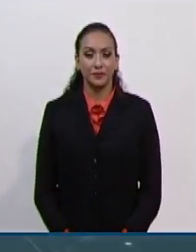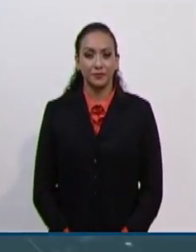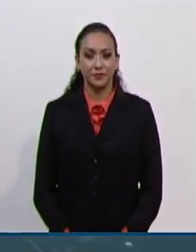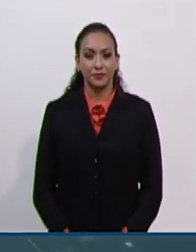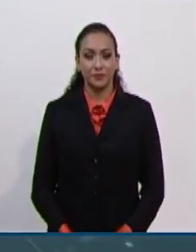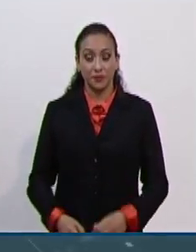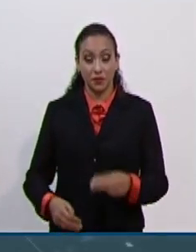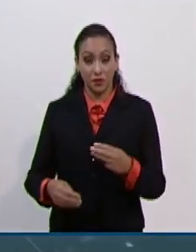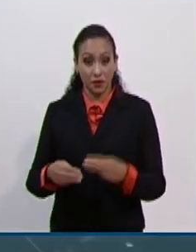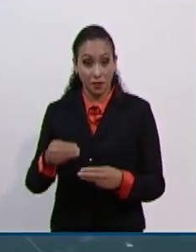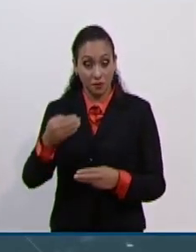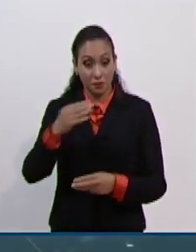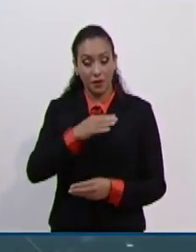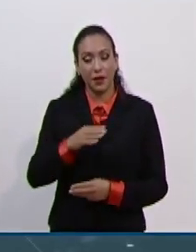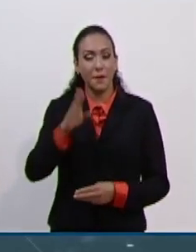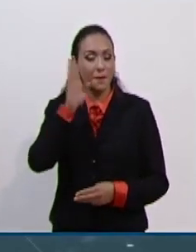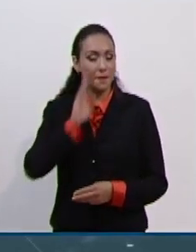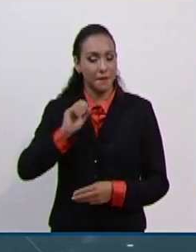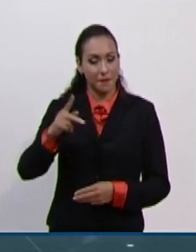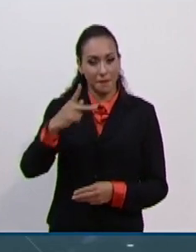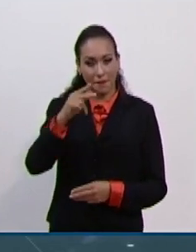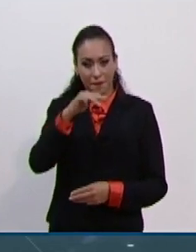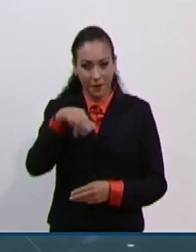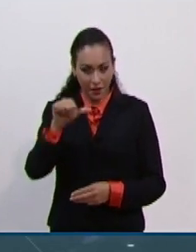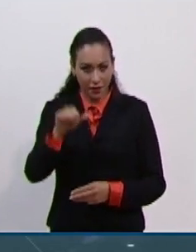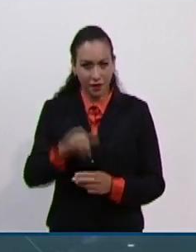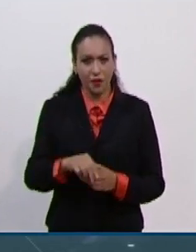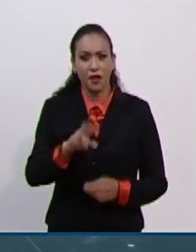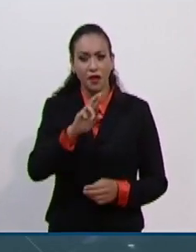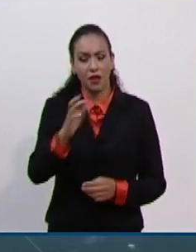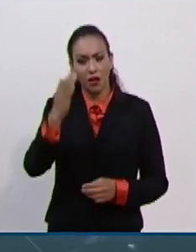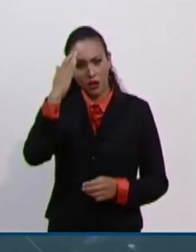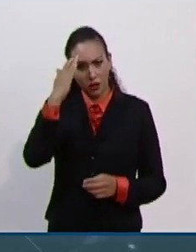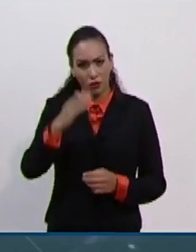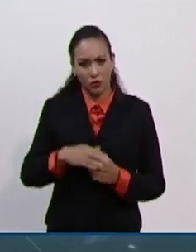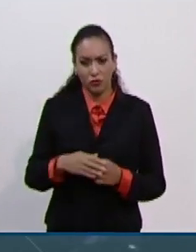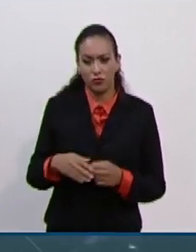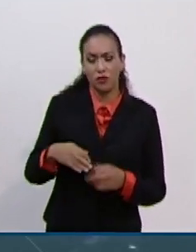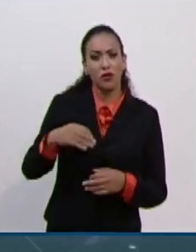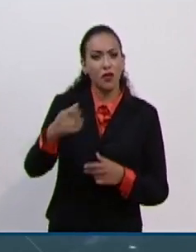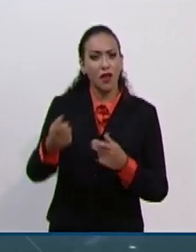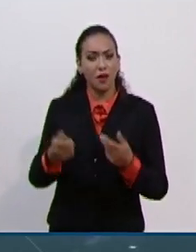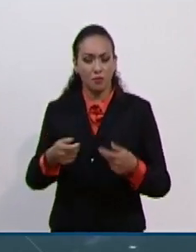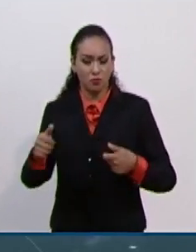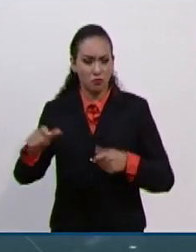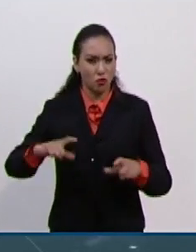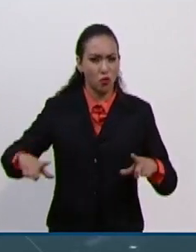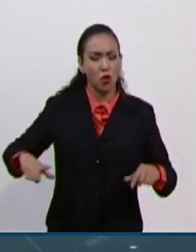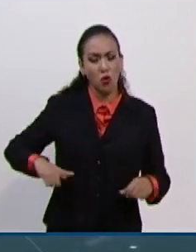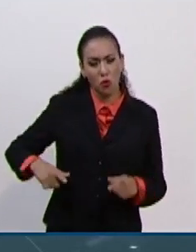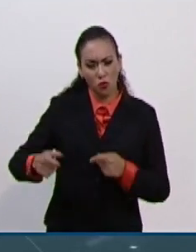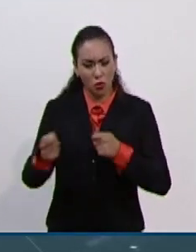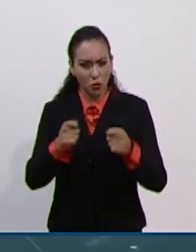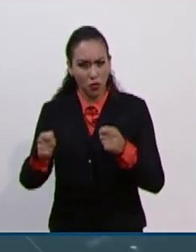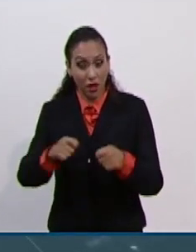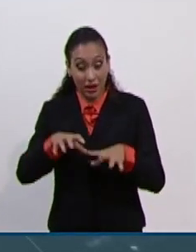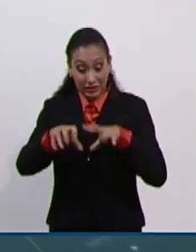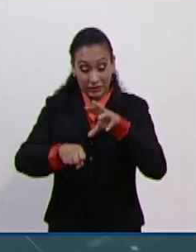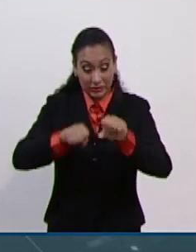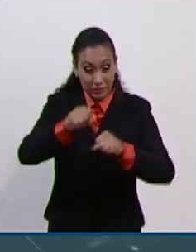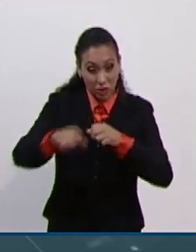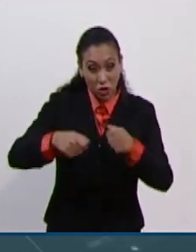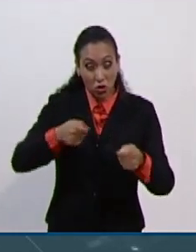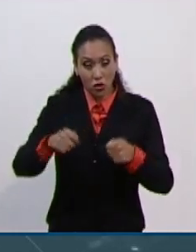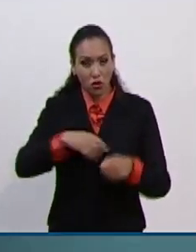La ministra presidenta Norma Lucía Piña reconoció que nadie tiene el monopolio de las soluciones para eliminar la violencia en contra de